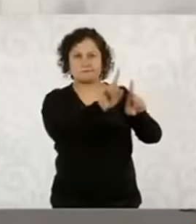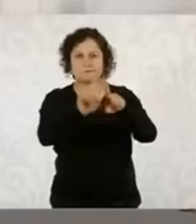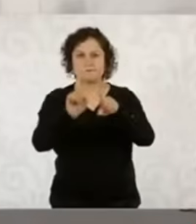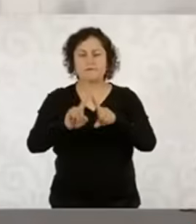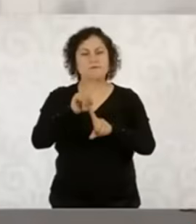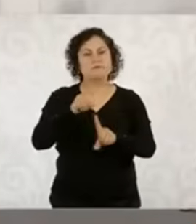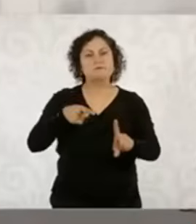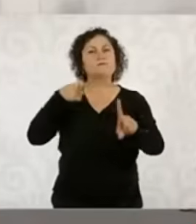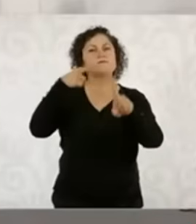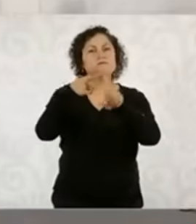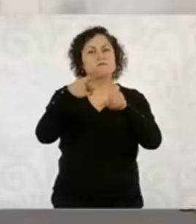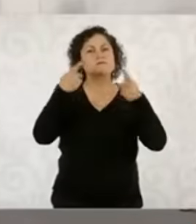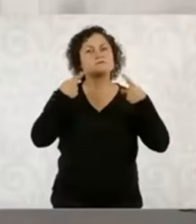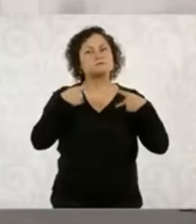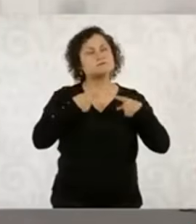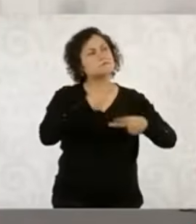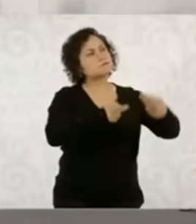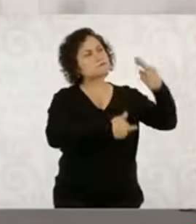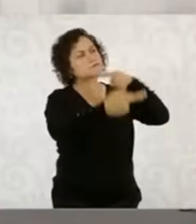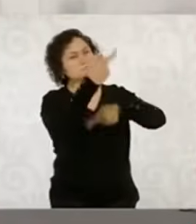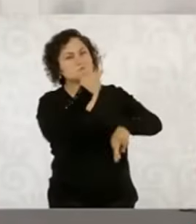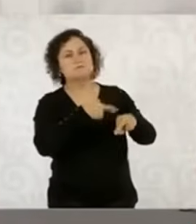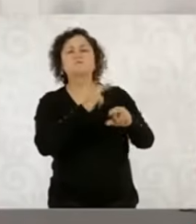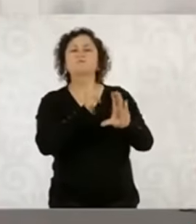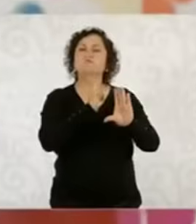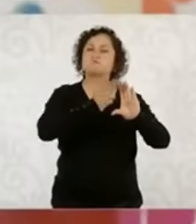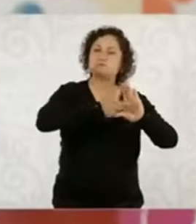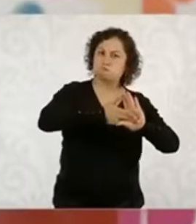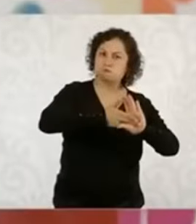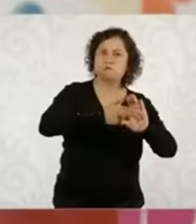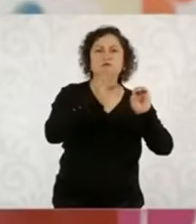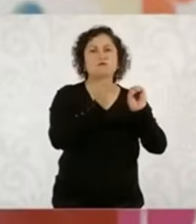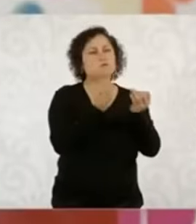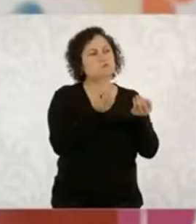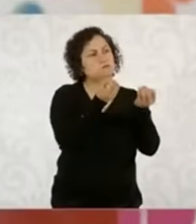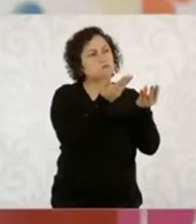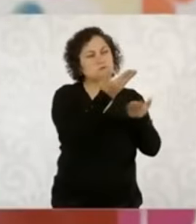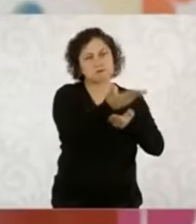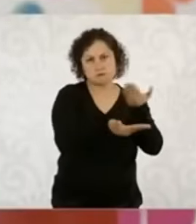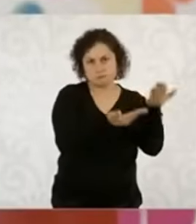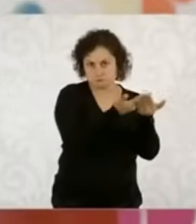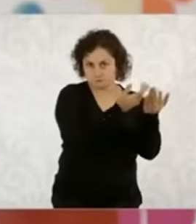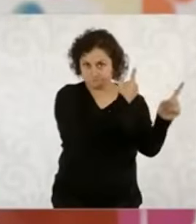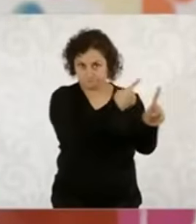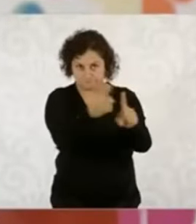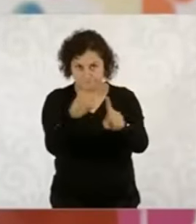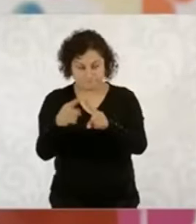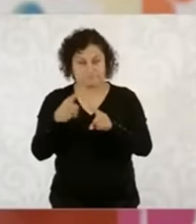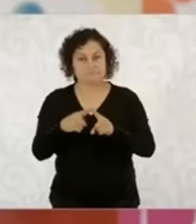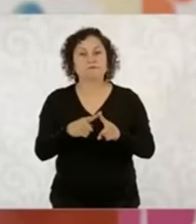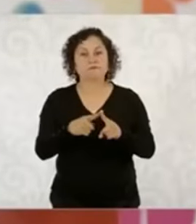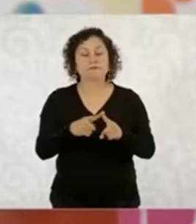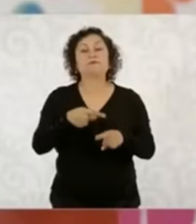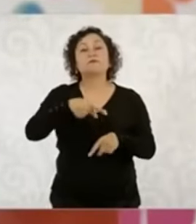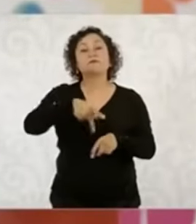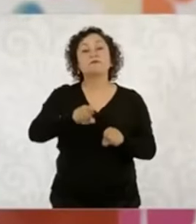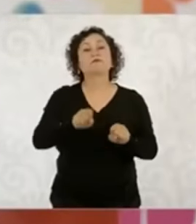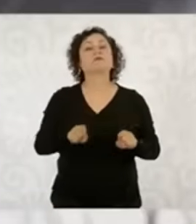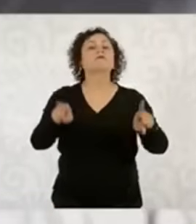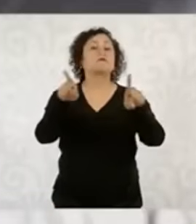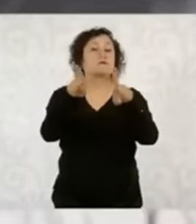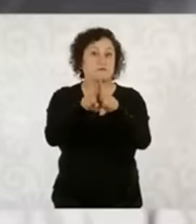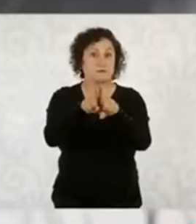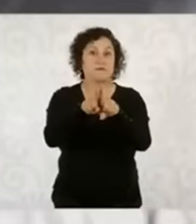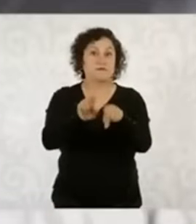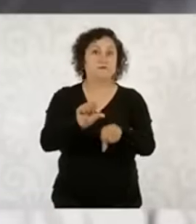atención integral a nuestras hermanas y hermanos mexicanos. Pero también tenemos acuerdo con las